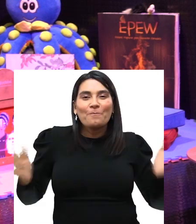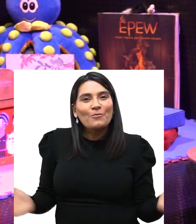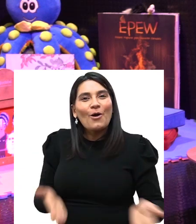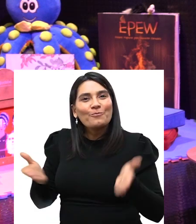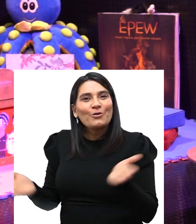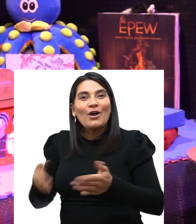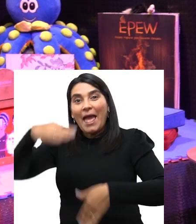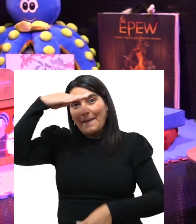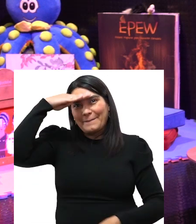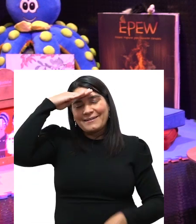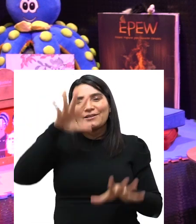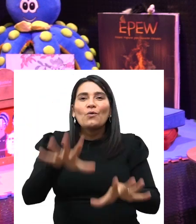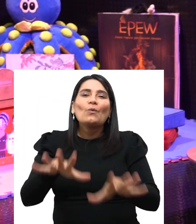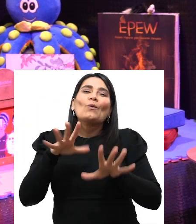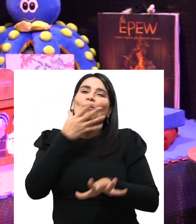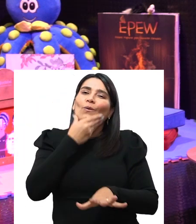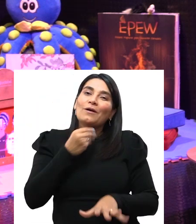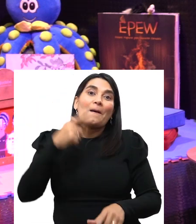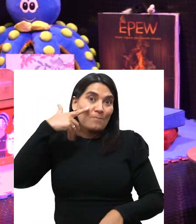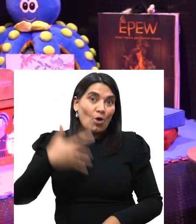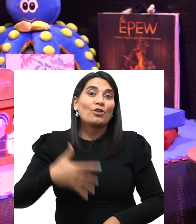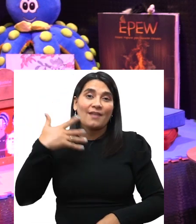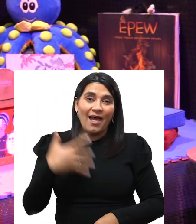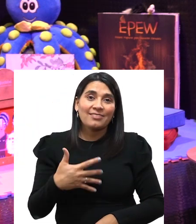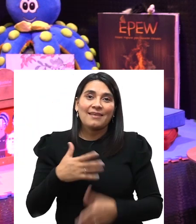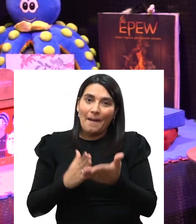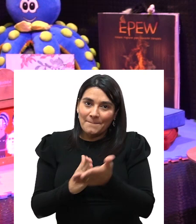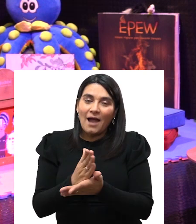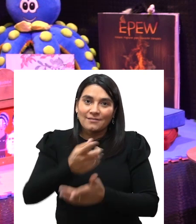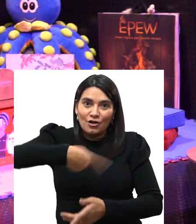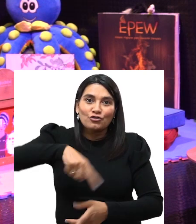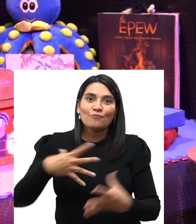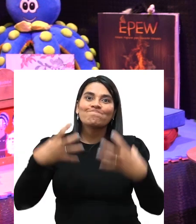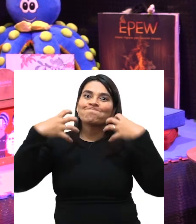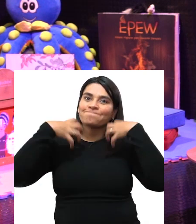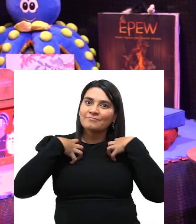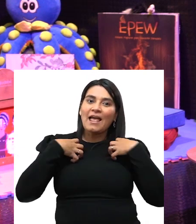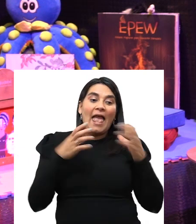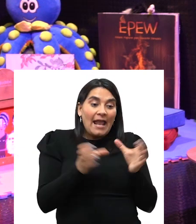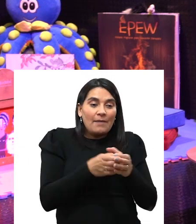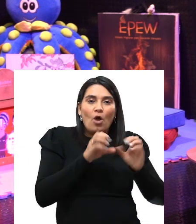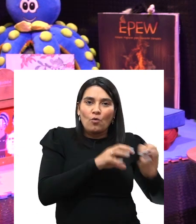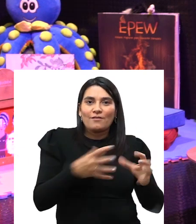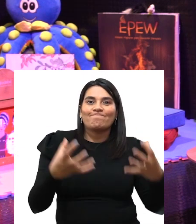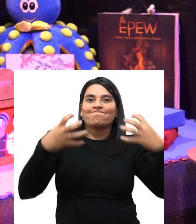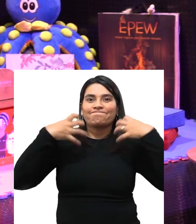de experiencias maravillosas, es fundamental. Parte nosotros, parte los equipos educativos y por supuesto